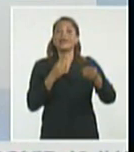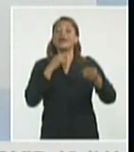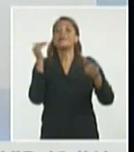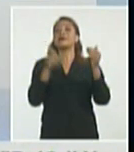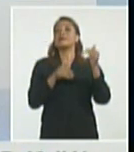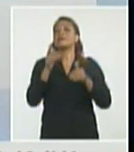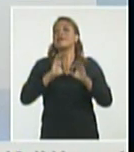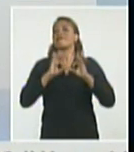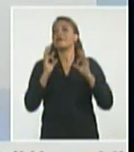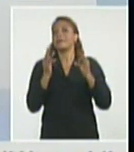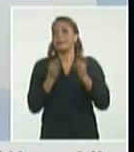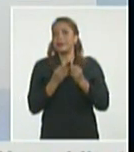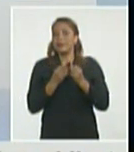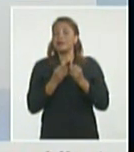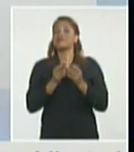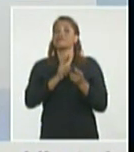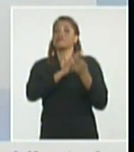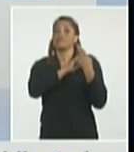participación